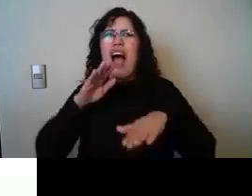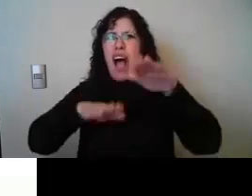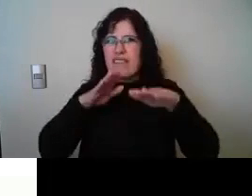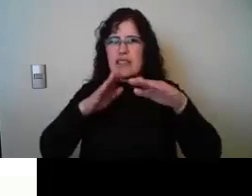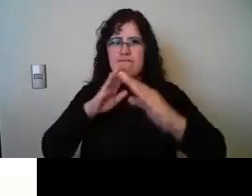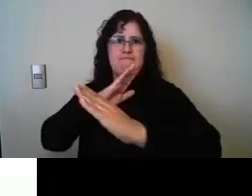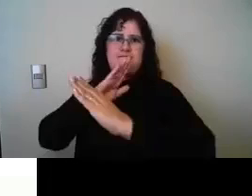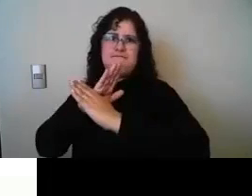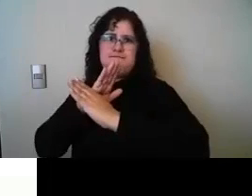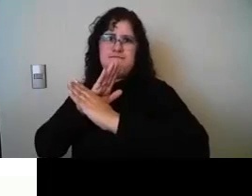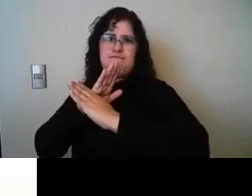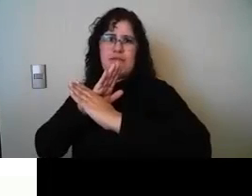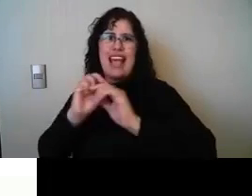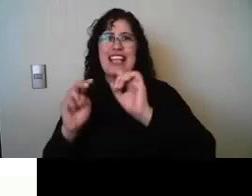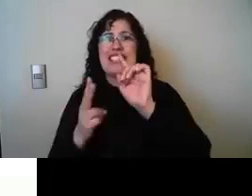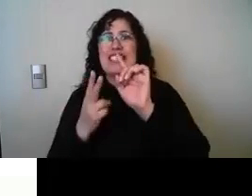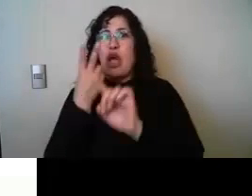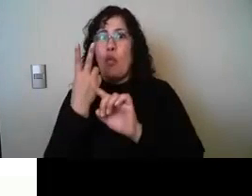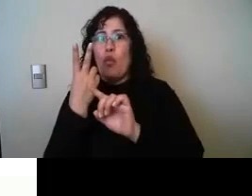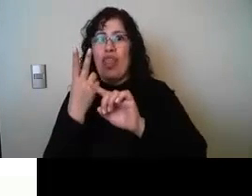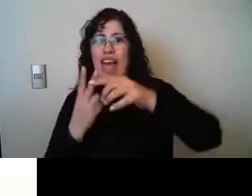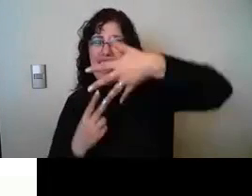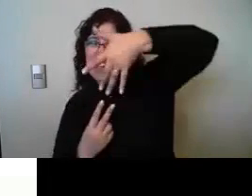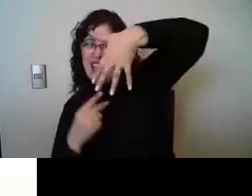inhibición sobre las segundas neuronas.